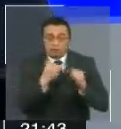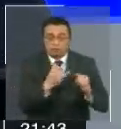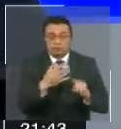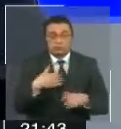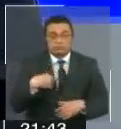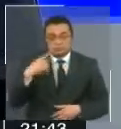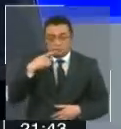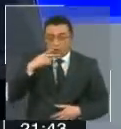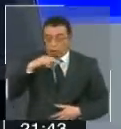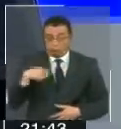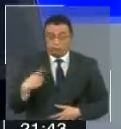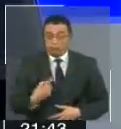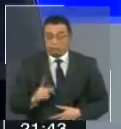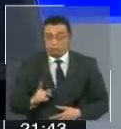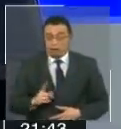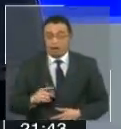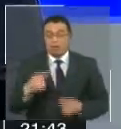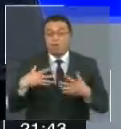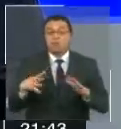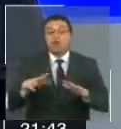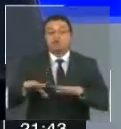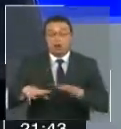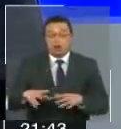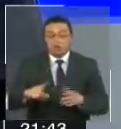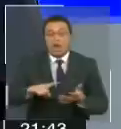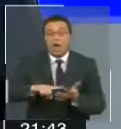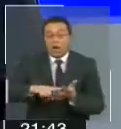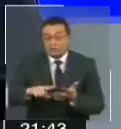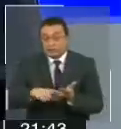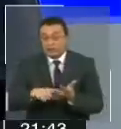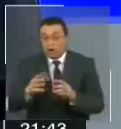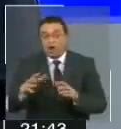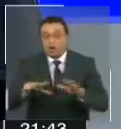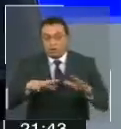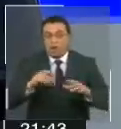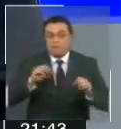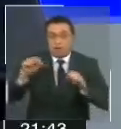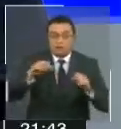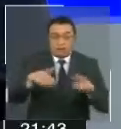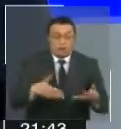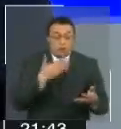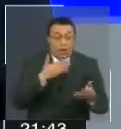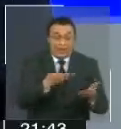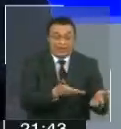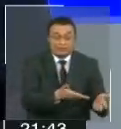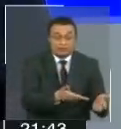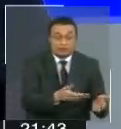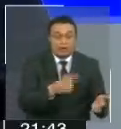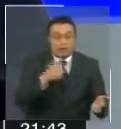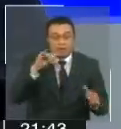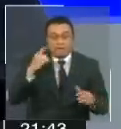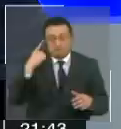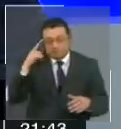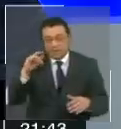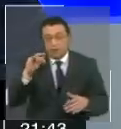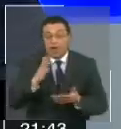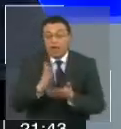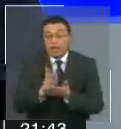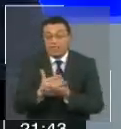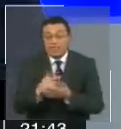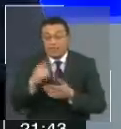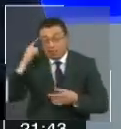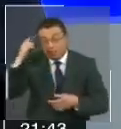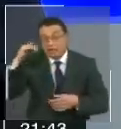ingenuos, mucho de lo que nosotros hacemos sí tiene, digamos, coletazos políticos como esto, ¿no? Pero la idea siempre era de que